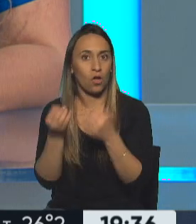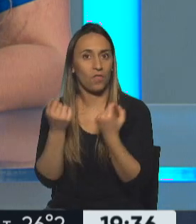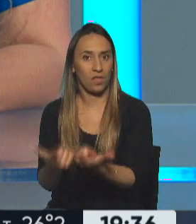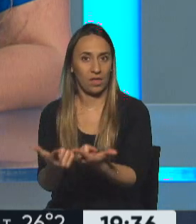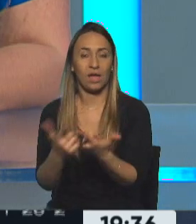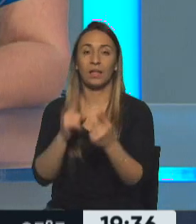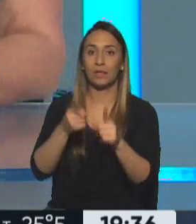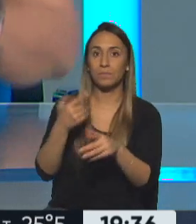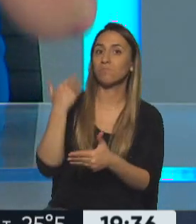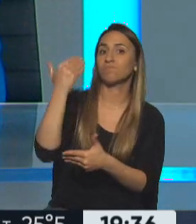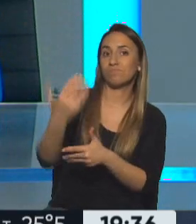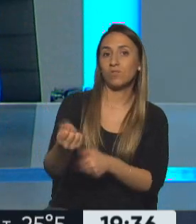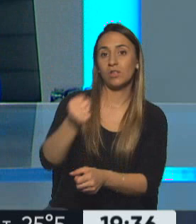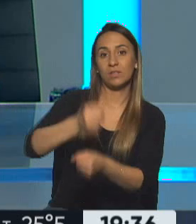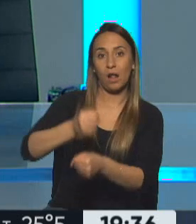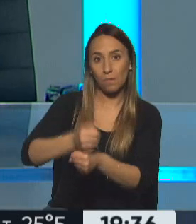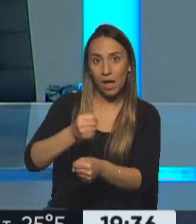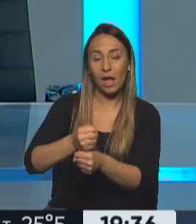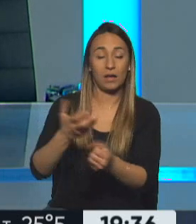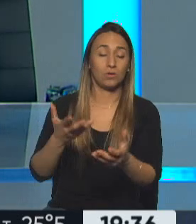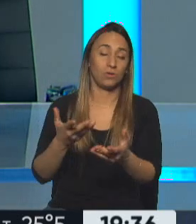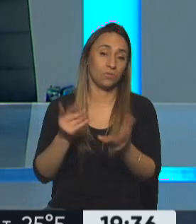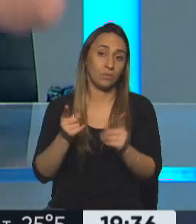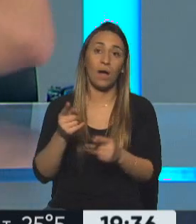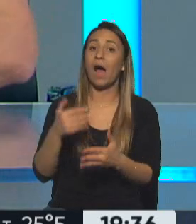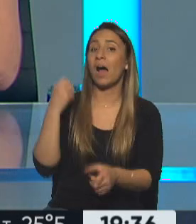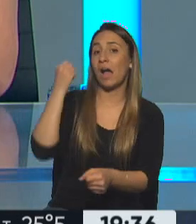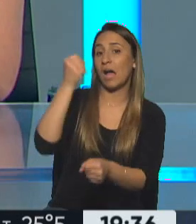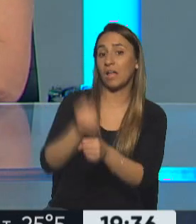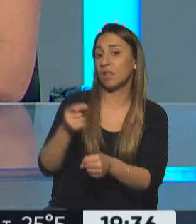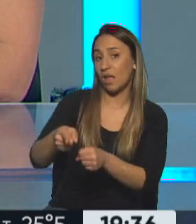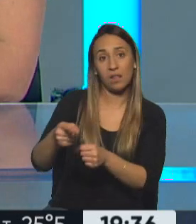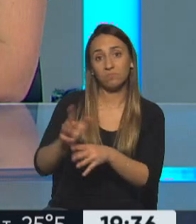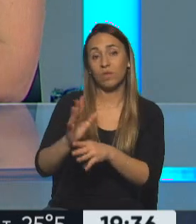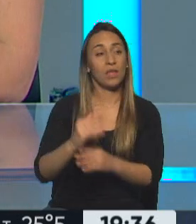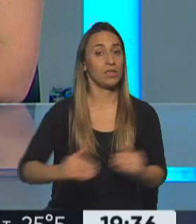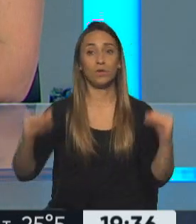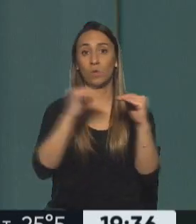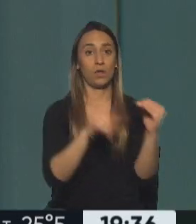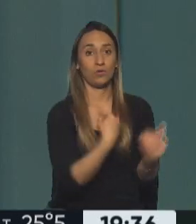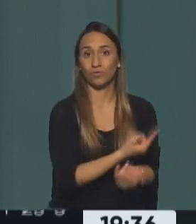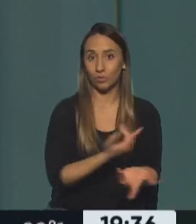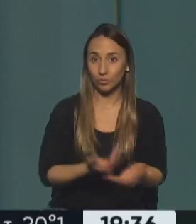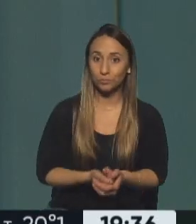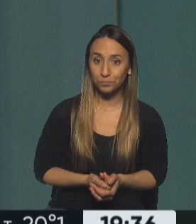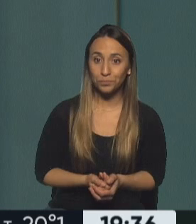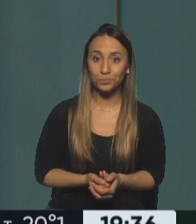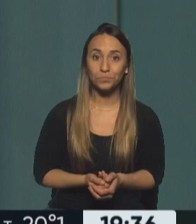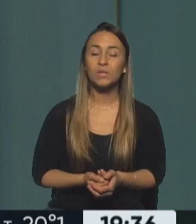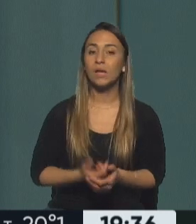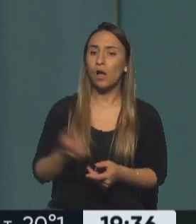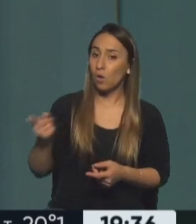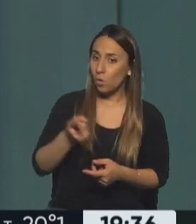tener un trabajo y bueno, lo que uno apunta, ¿no? Que sea un ciudadano como cualquiera de nosotros. Ustedes Perdón, doctor, sí. Han hecho